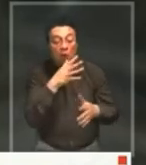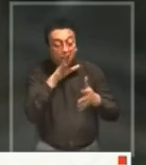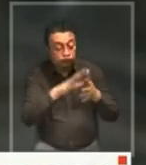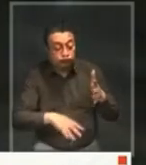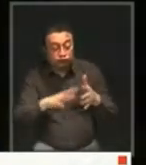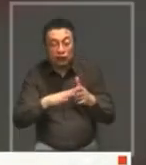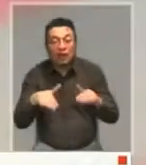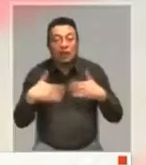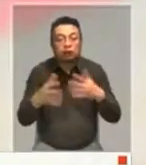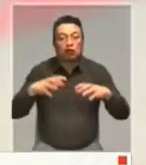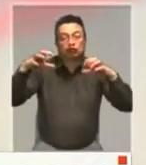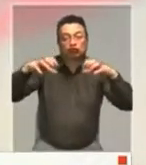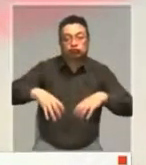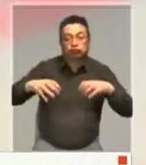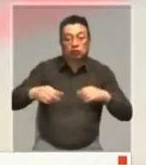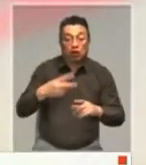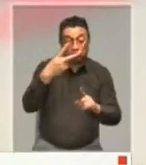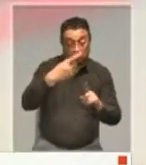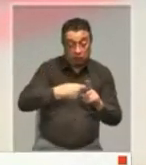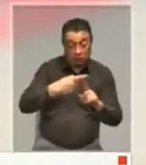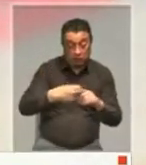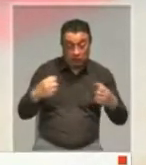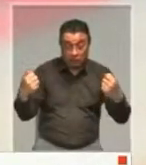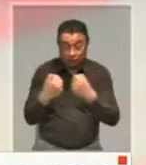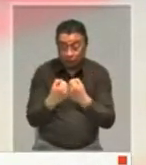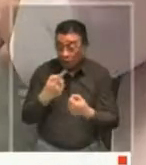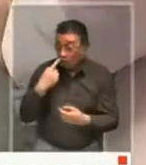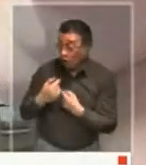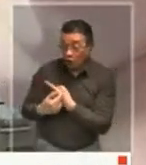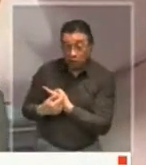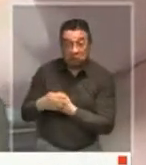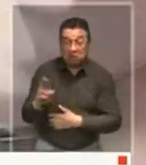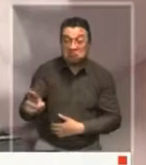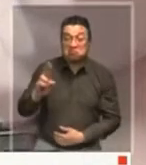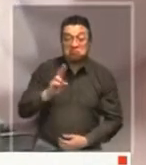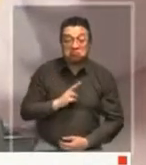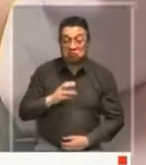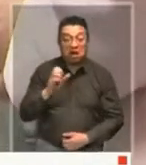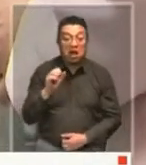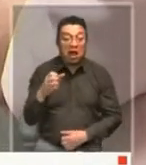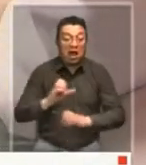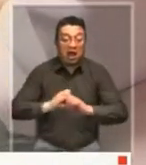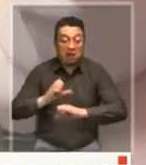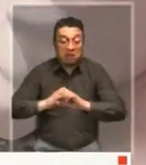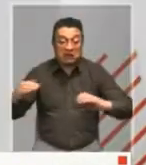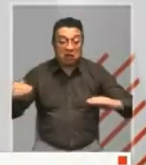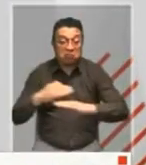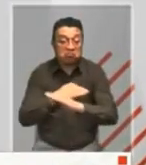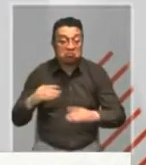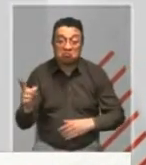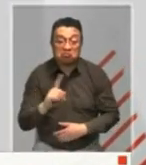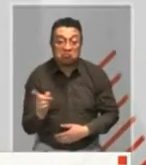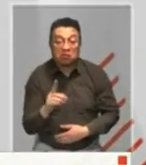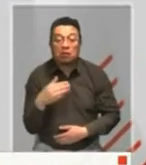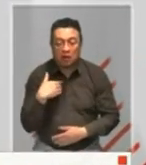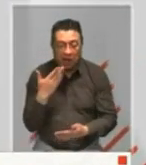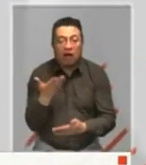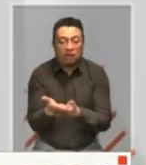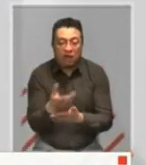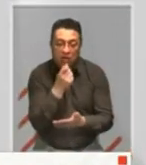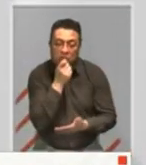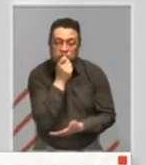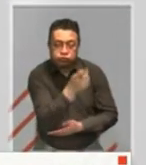después de la lluvia. A 2 meses del accidente, Marcos no ha recibido respuesta de AVO. Ahora espera avance la demanda que